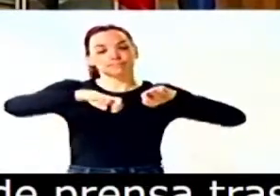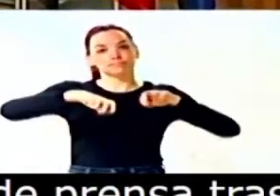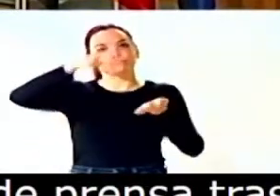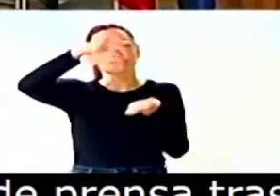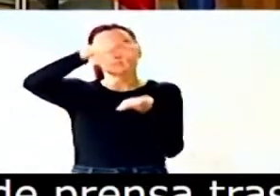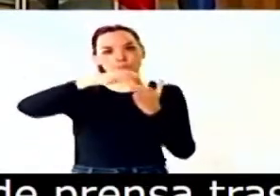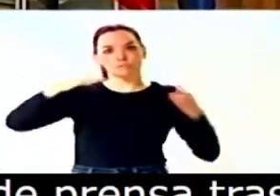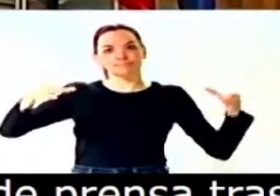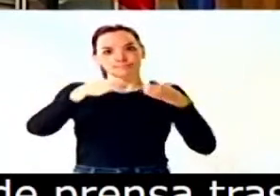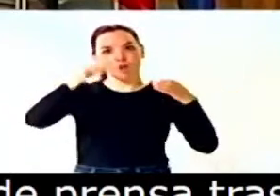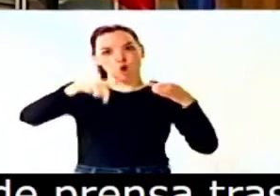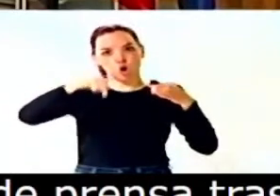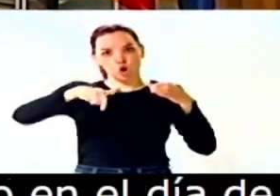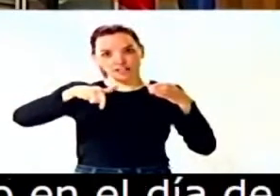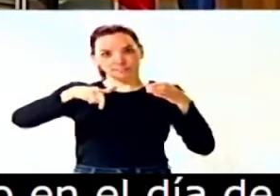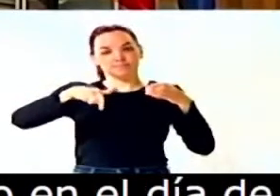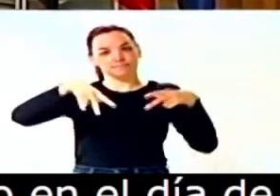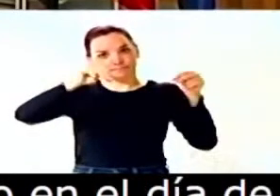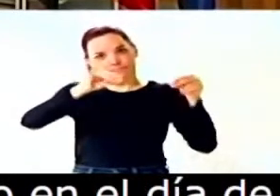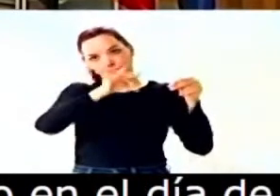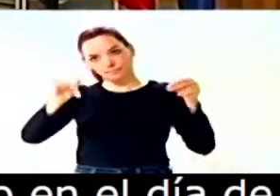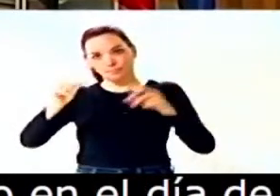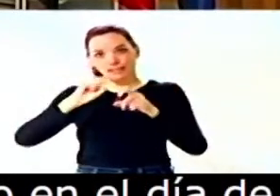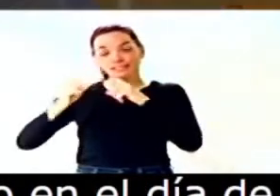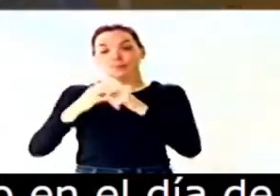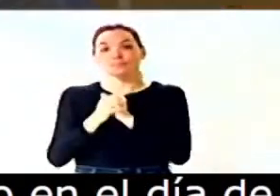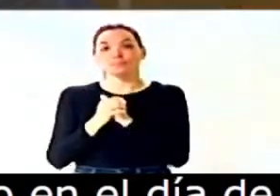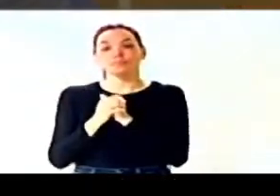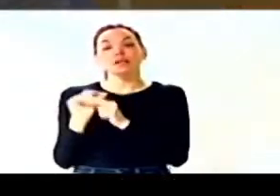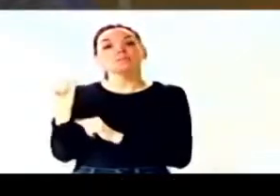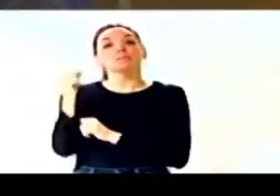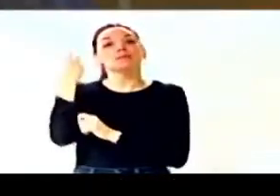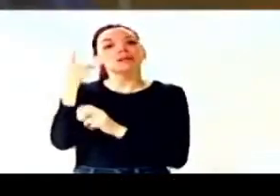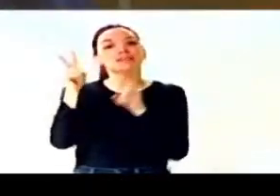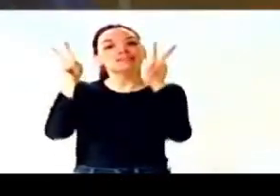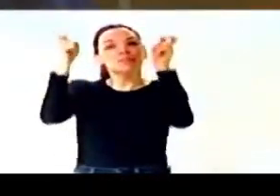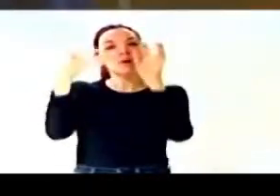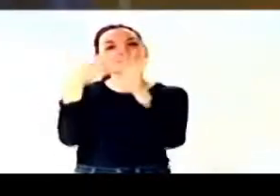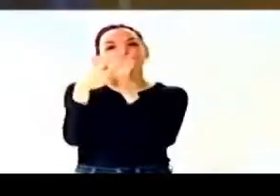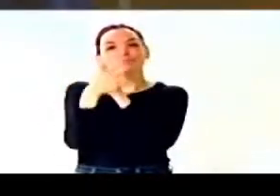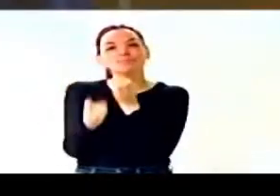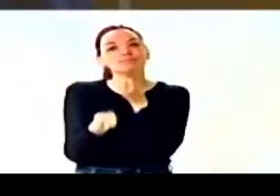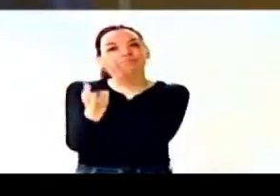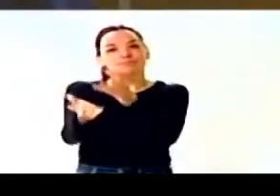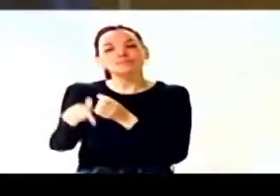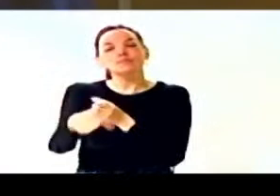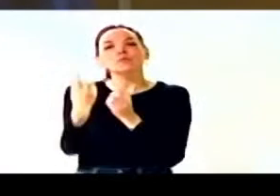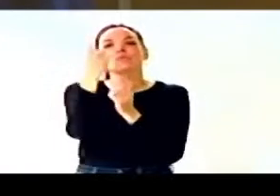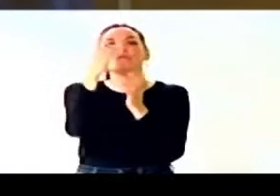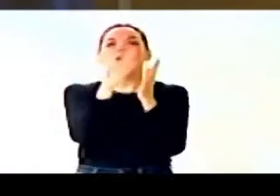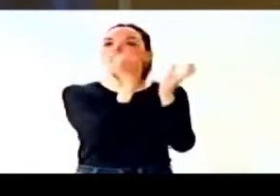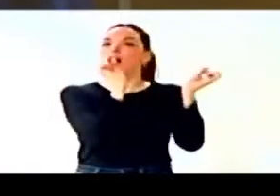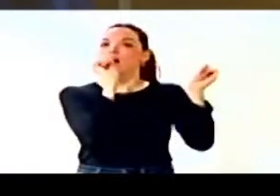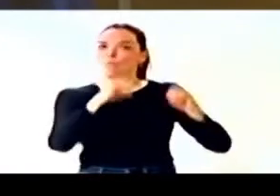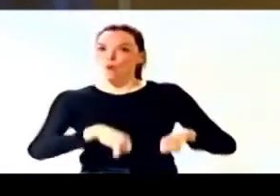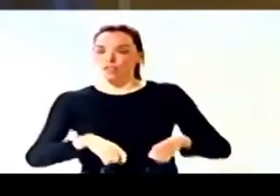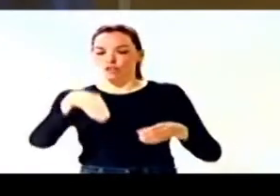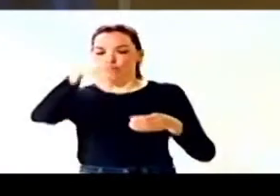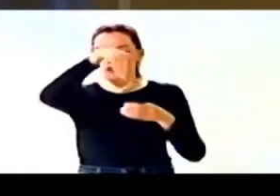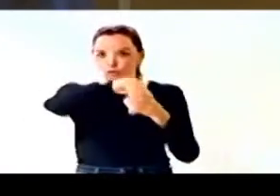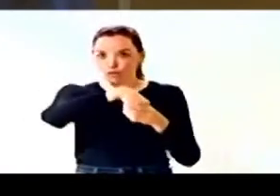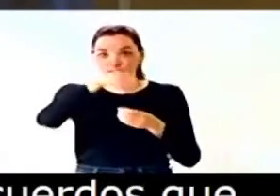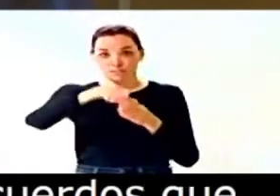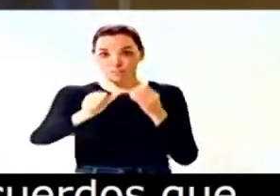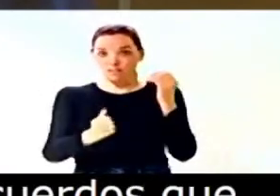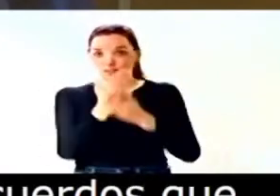celebrado en el día de hoy. En primer lugar, queríamos destacar uno de los acuerdos que hemos tomado